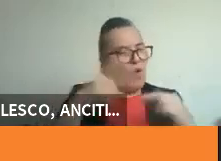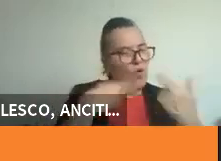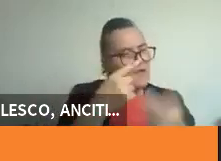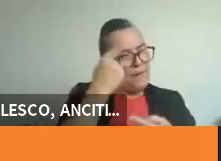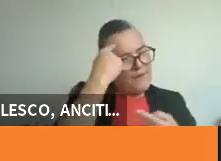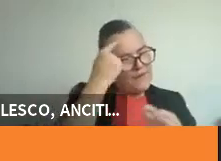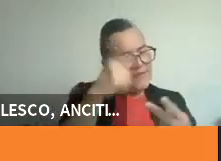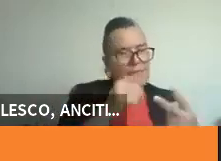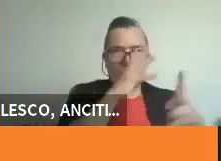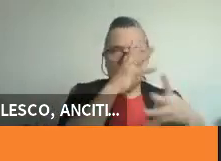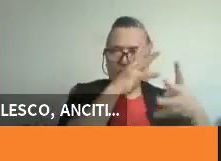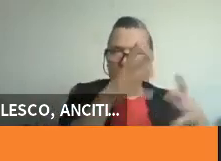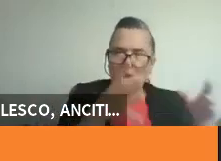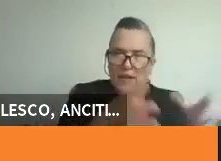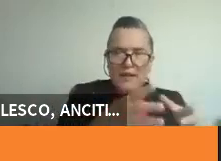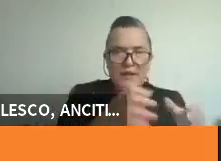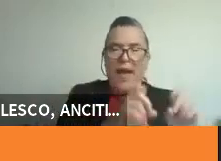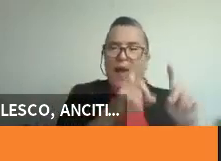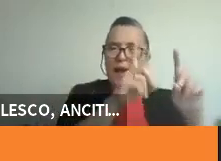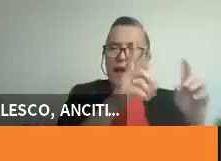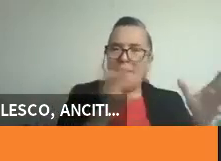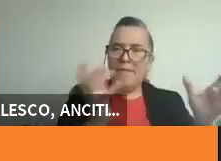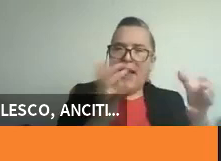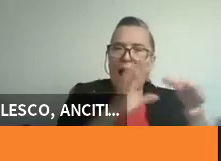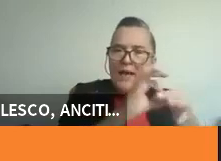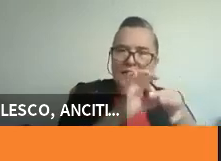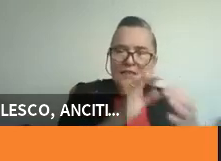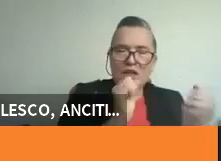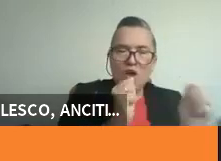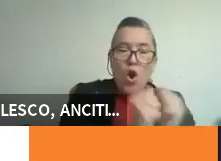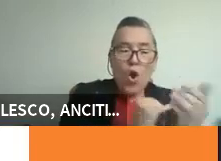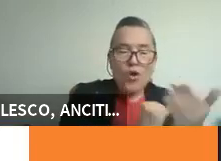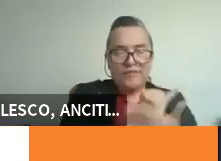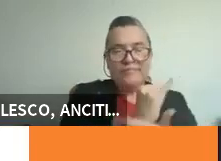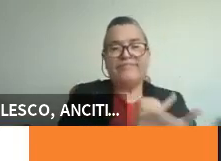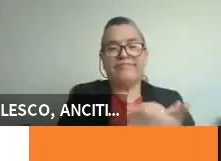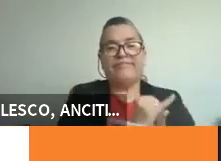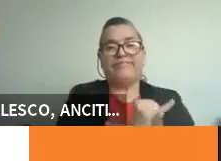reuniones de creatividad académica asociadas con la investigación